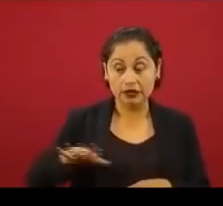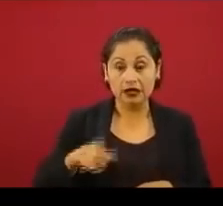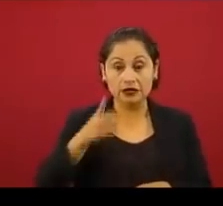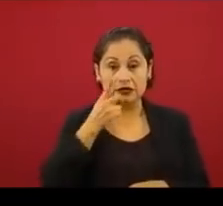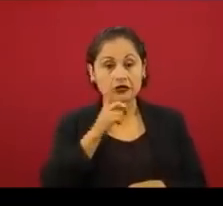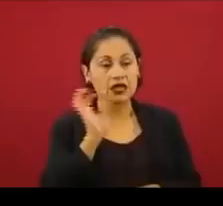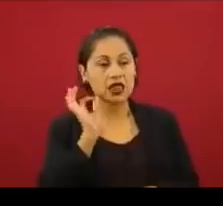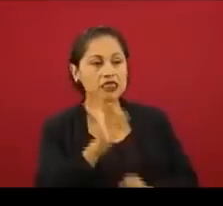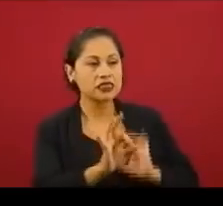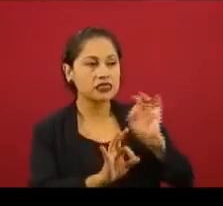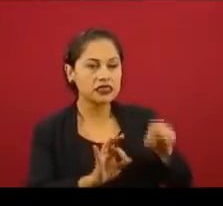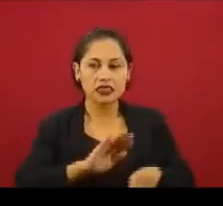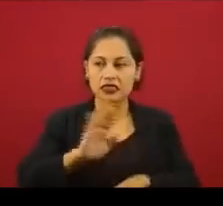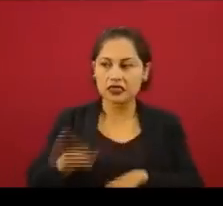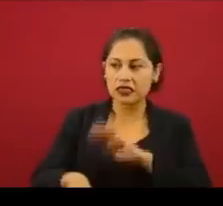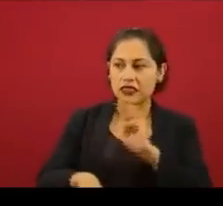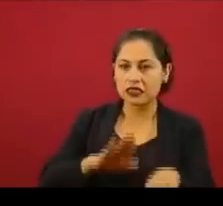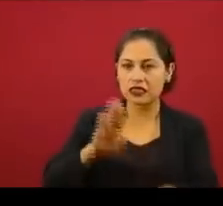fallecimientos.